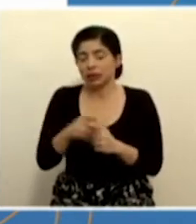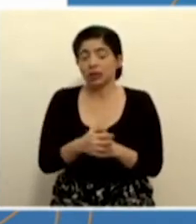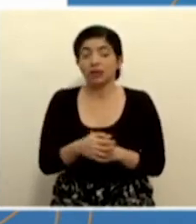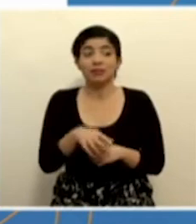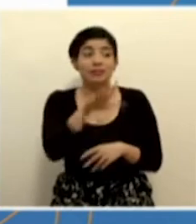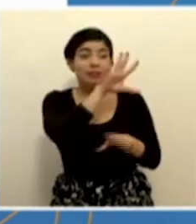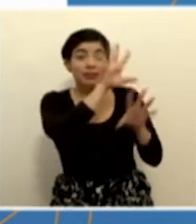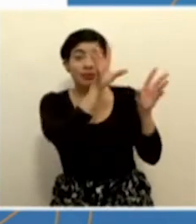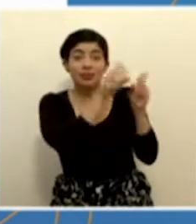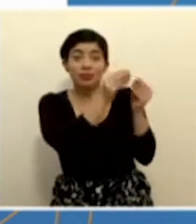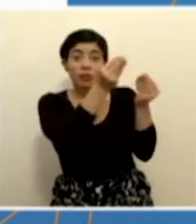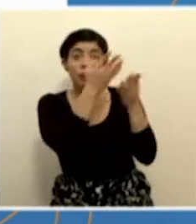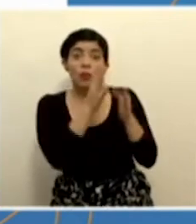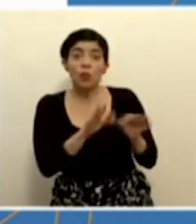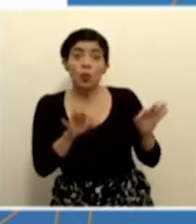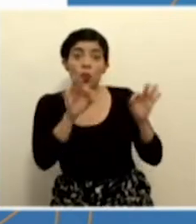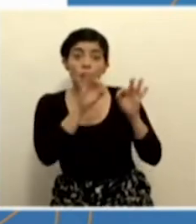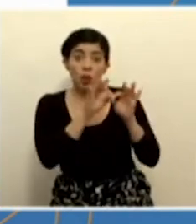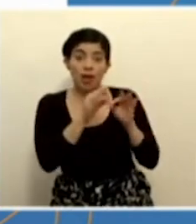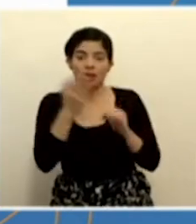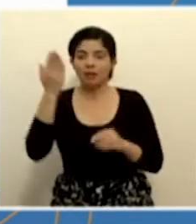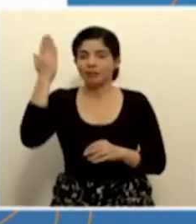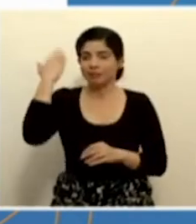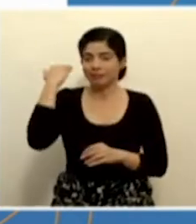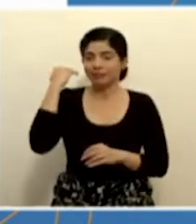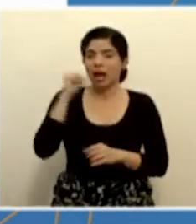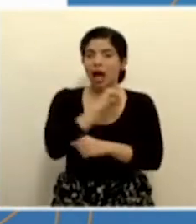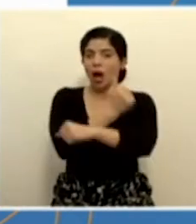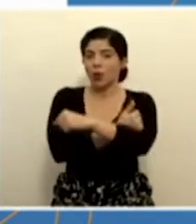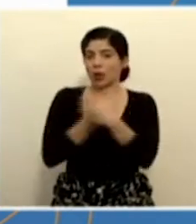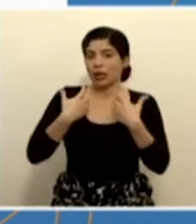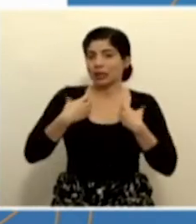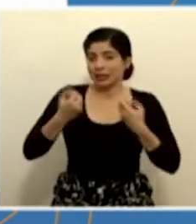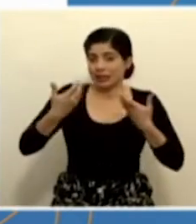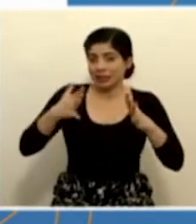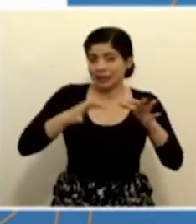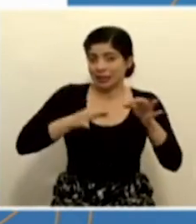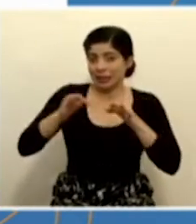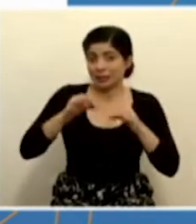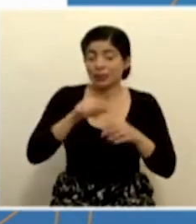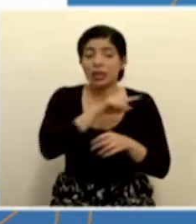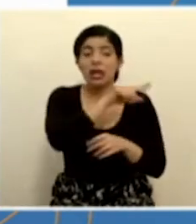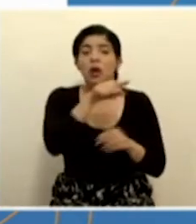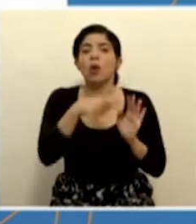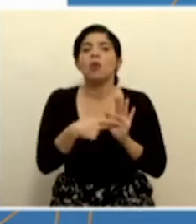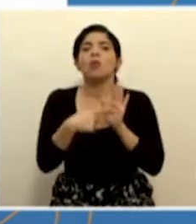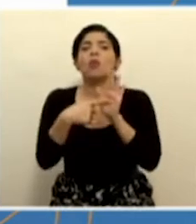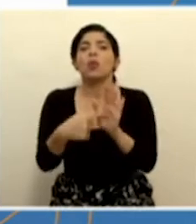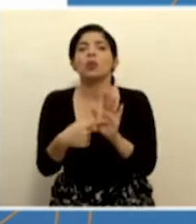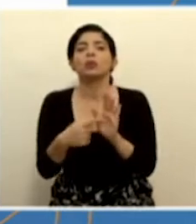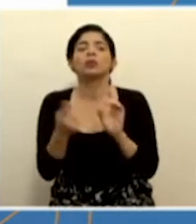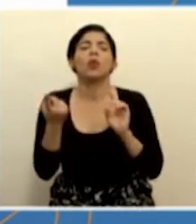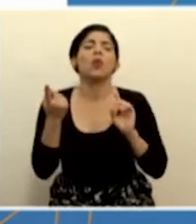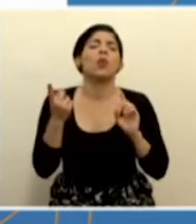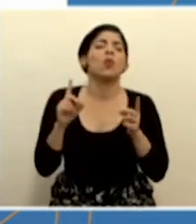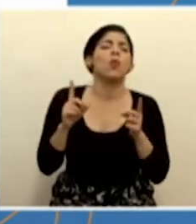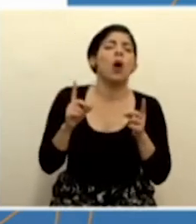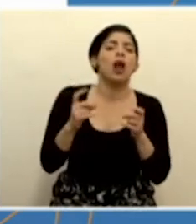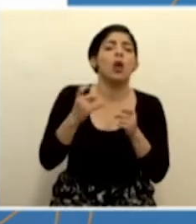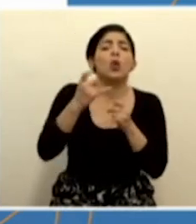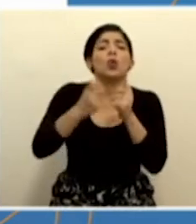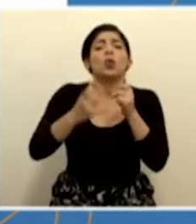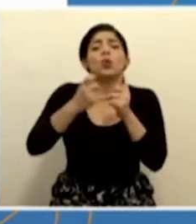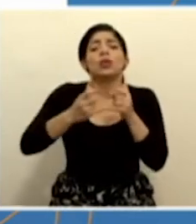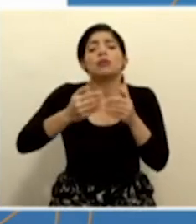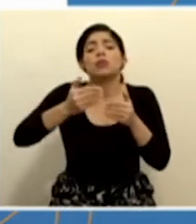explicado las autoridades de salud en las conferencias previas es un reflejo de cuál es el último eslabón dentro de